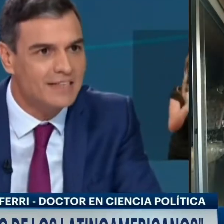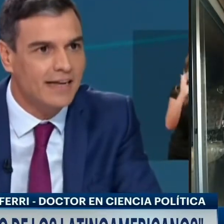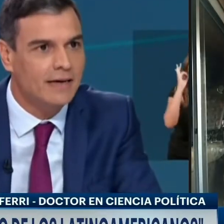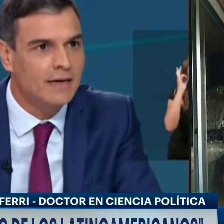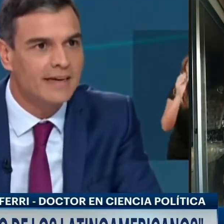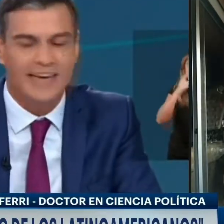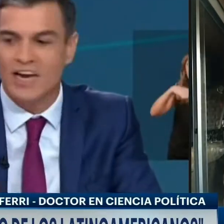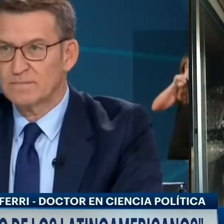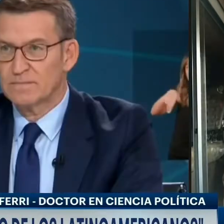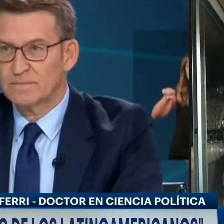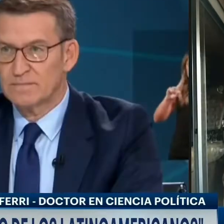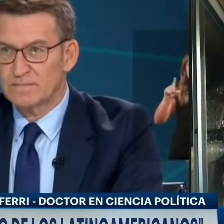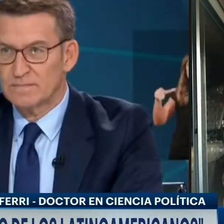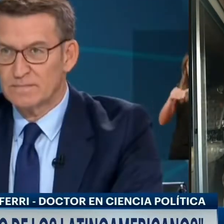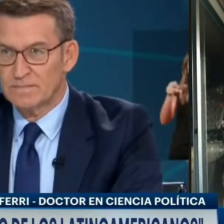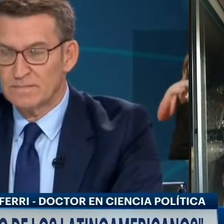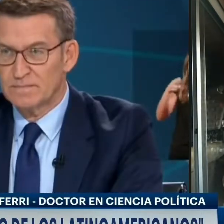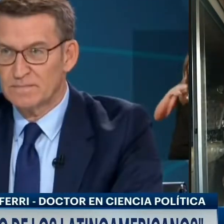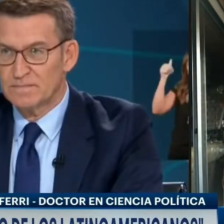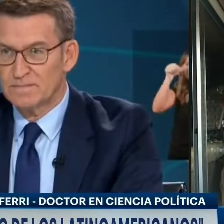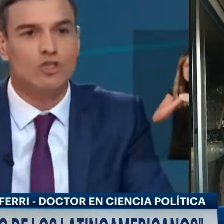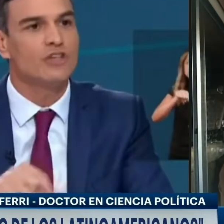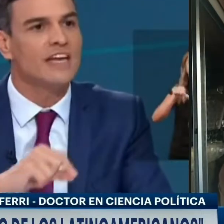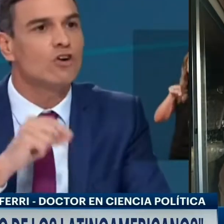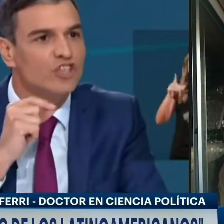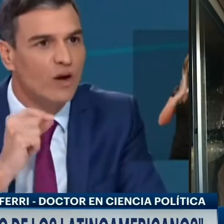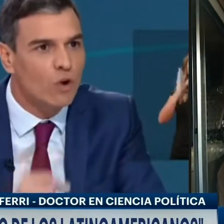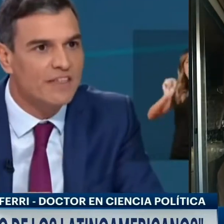campaña, dentro de todo, habitual?